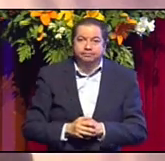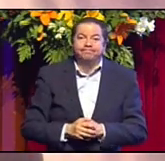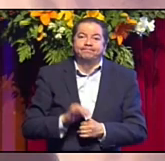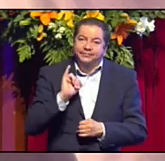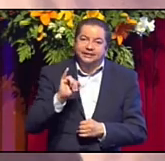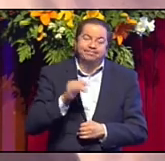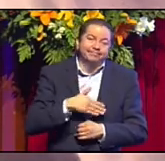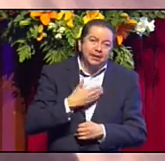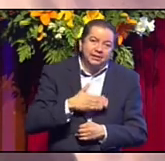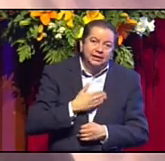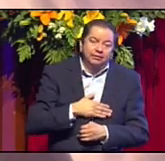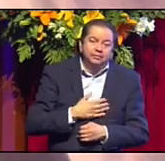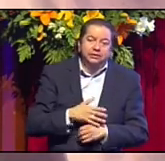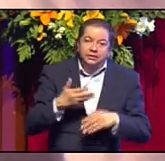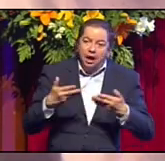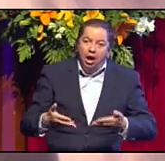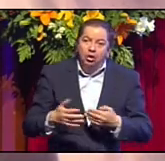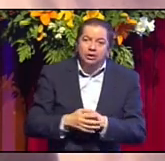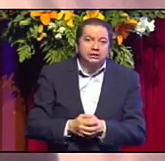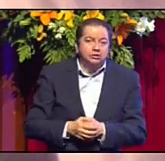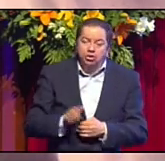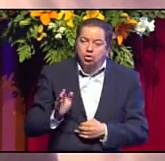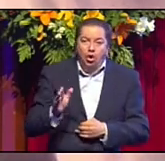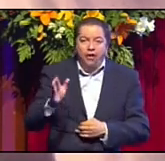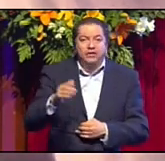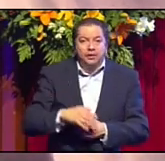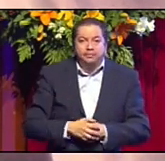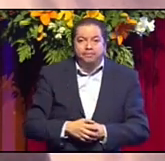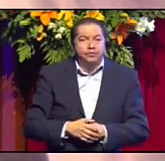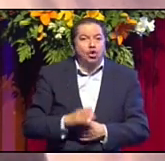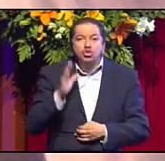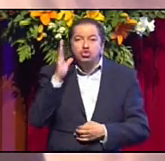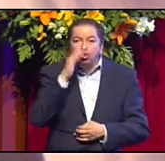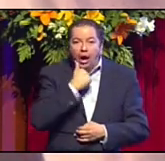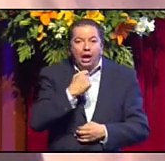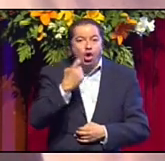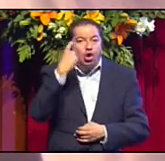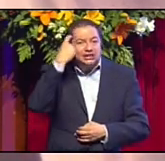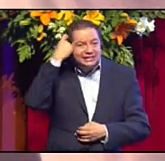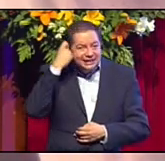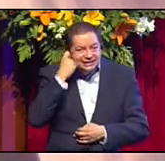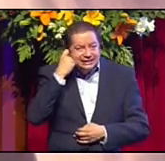Lamentablemente estamos para charlas todavía. Todavía no hay una conciencia,